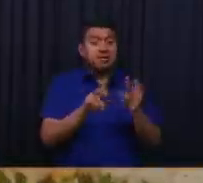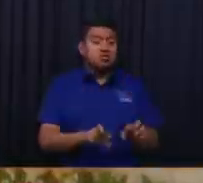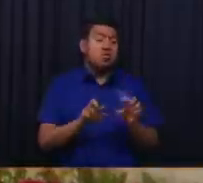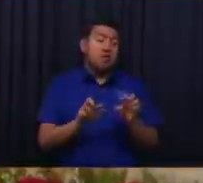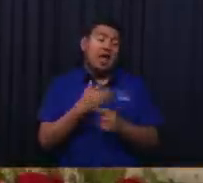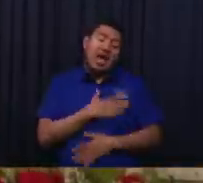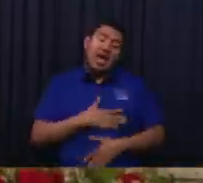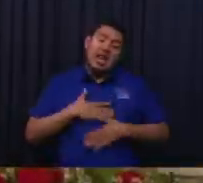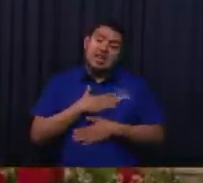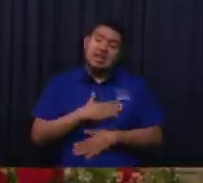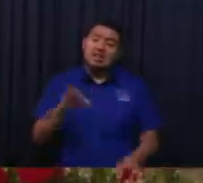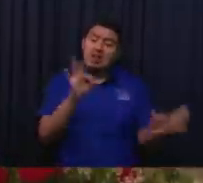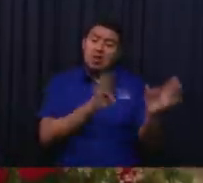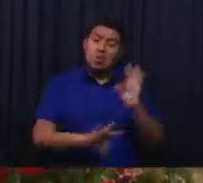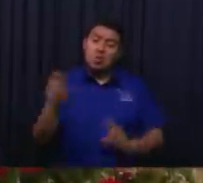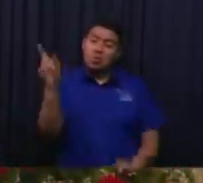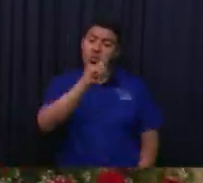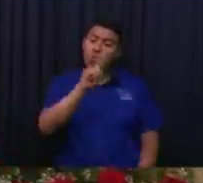Porque ese es un deleite.